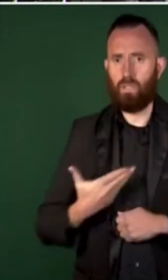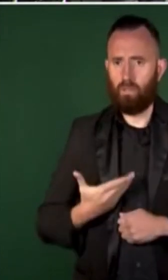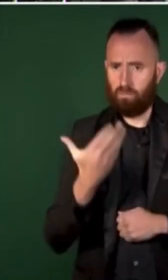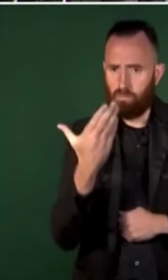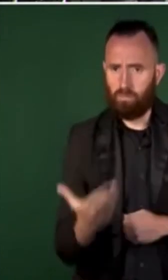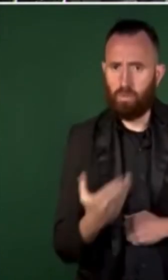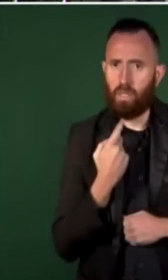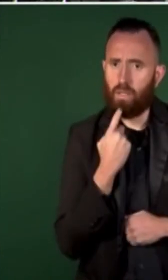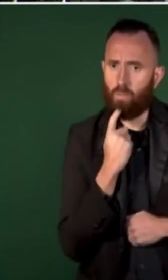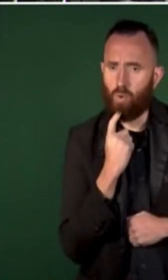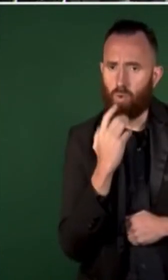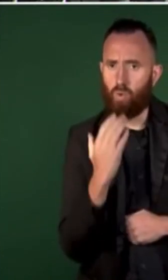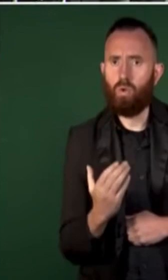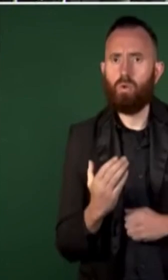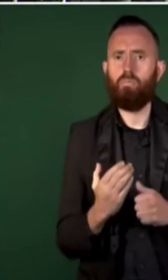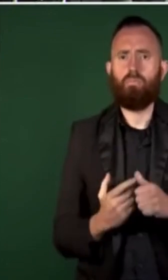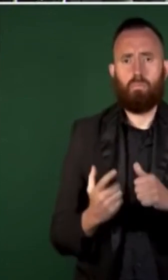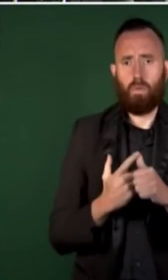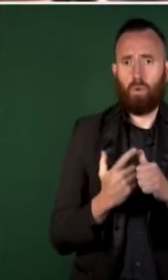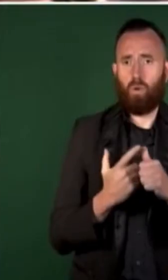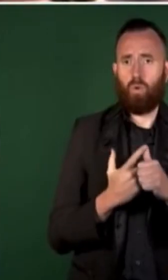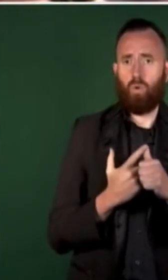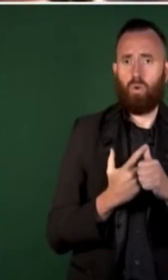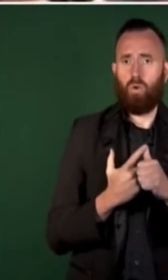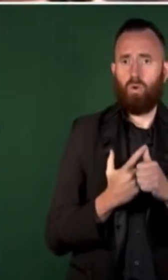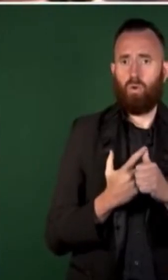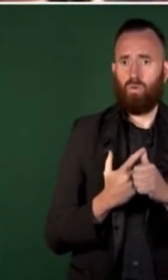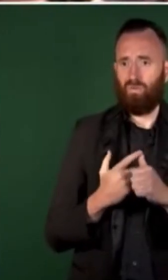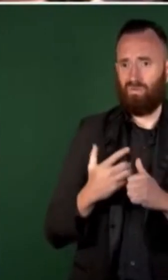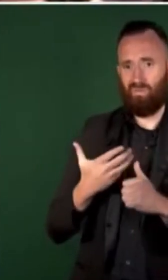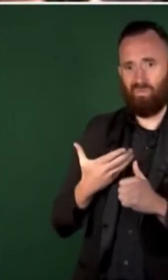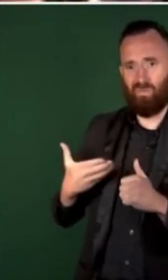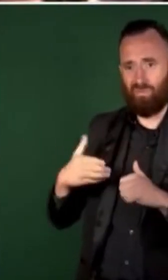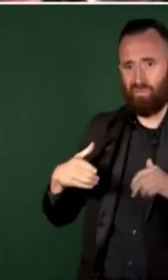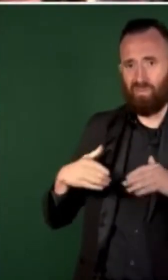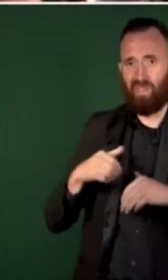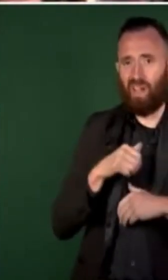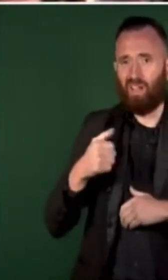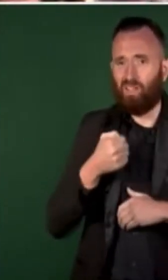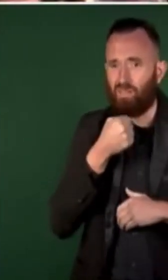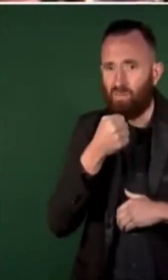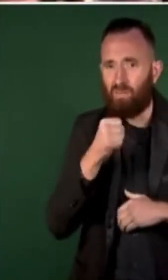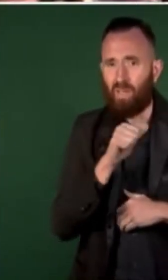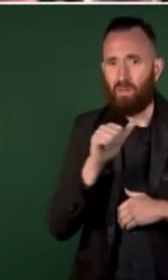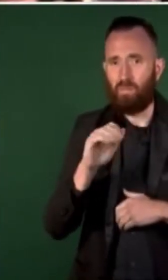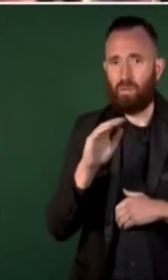los periodistas de Baja California, queremos informarle que nuestro gremio está muy lastimado.